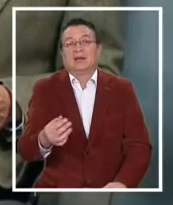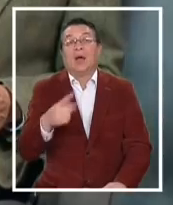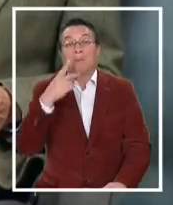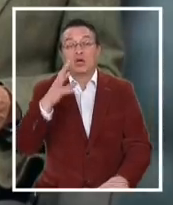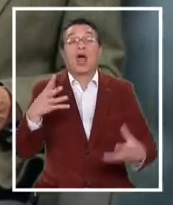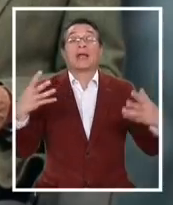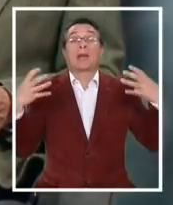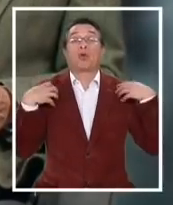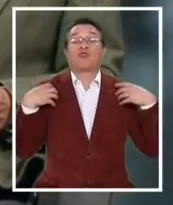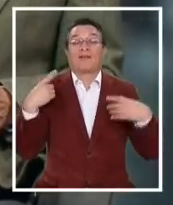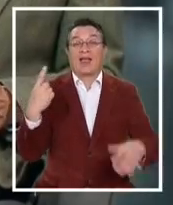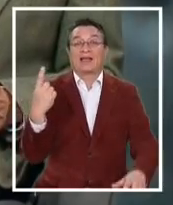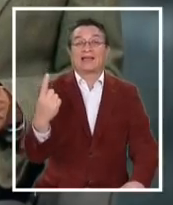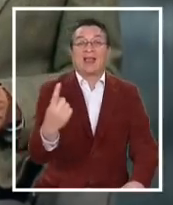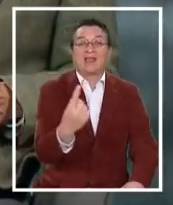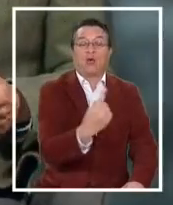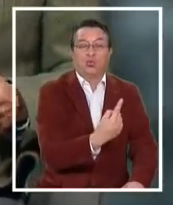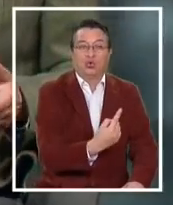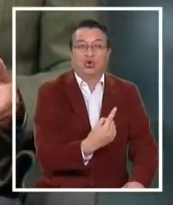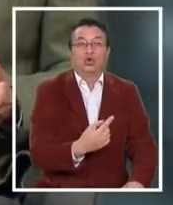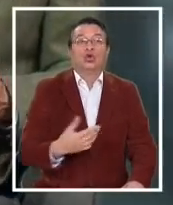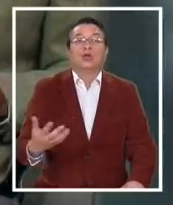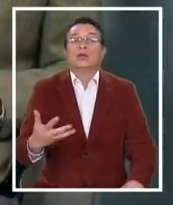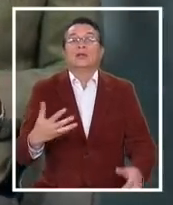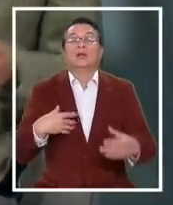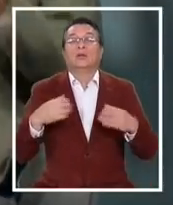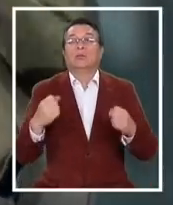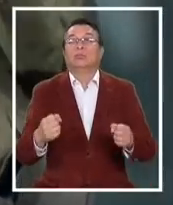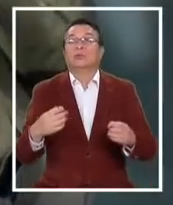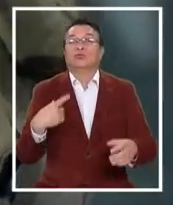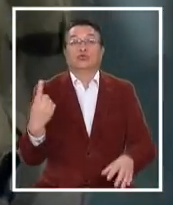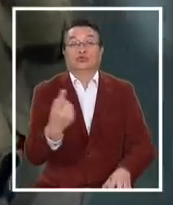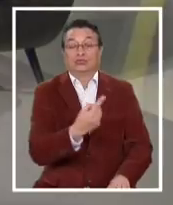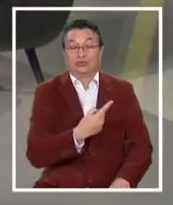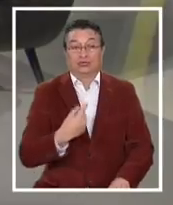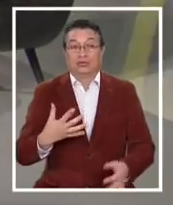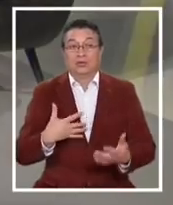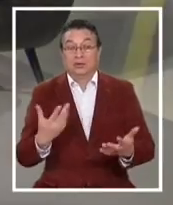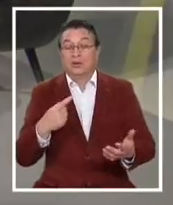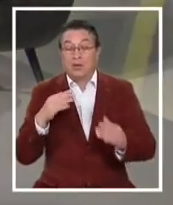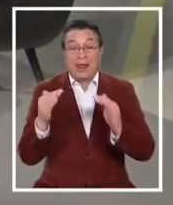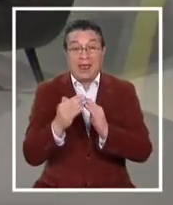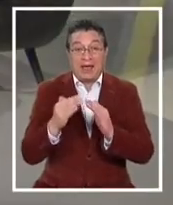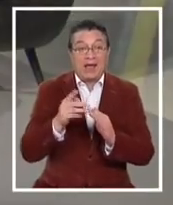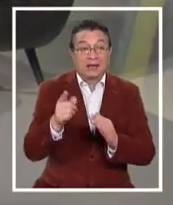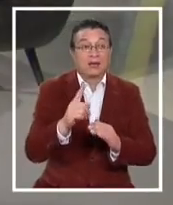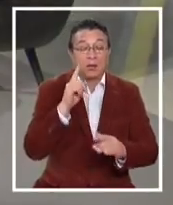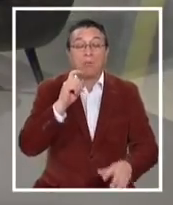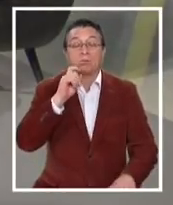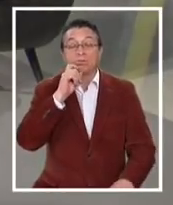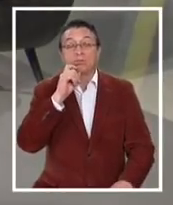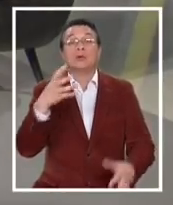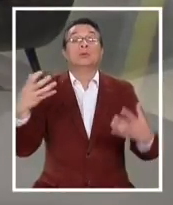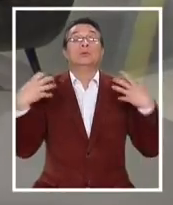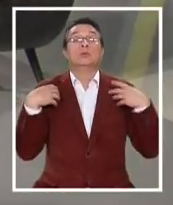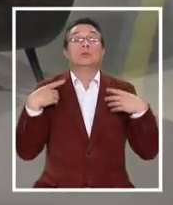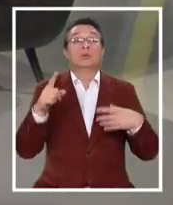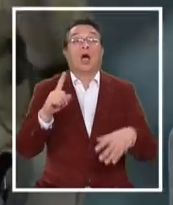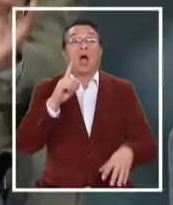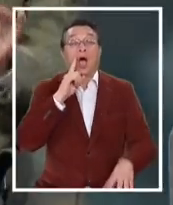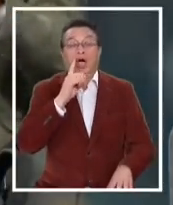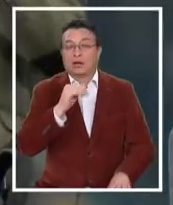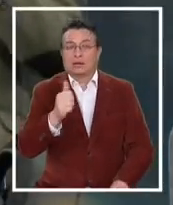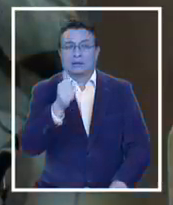responsabilidad individual de cada uno de nosotros. Porque sí. No sé quién pueda tener de nosotros o de los que están en su casa tirar la primera piedra de que no ha faltado